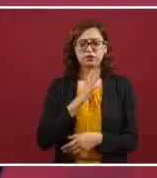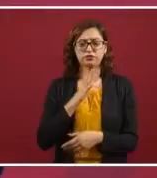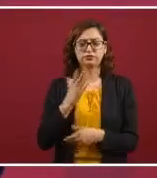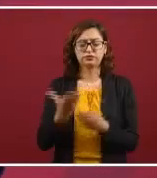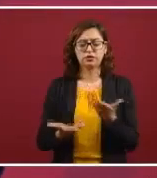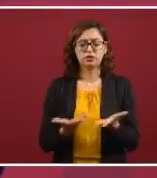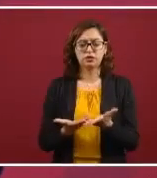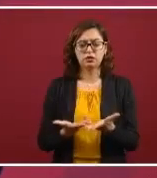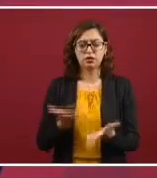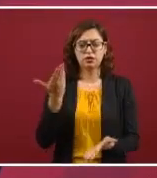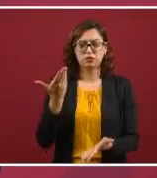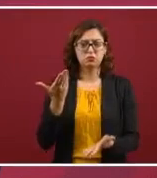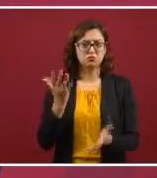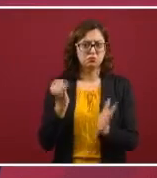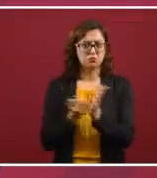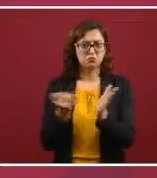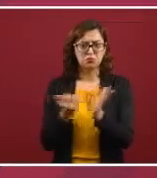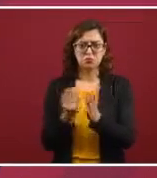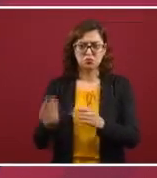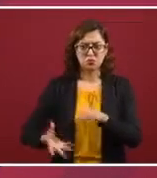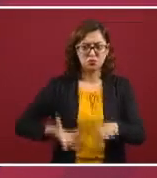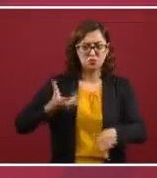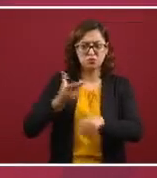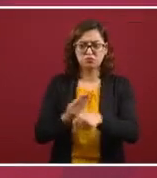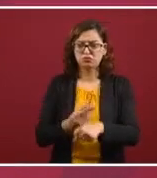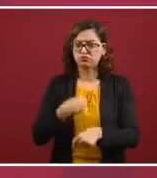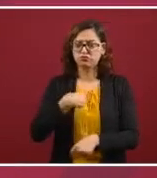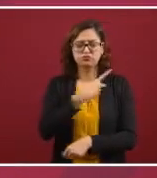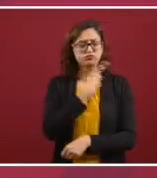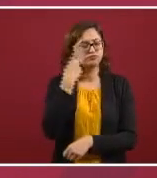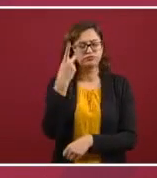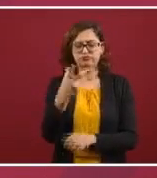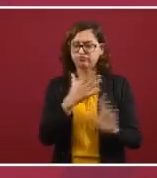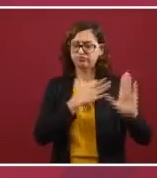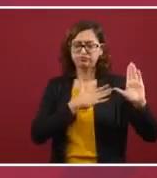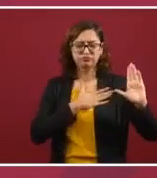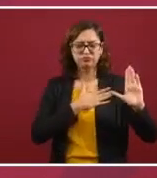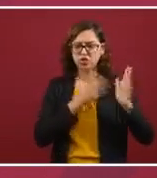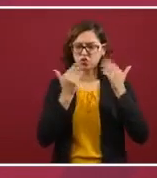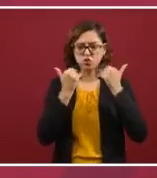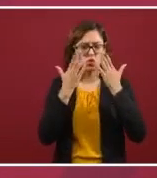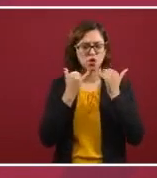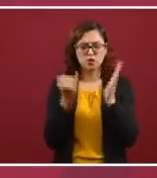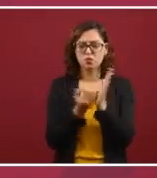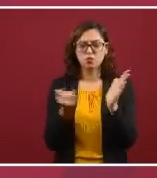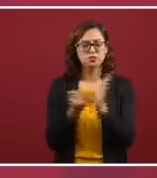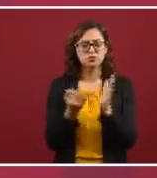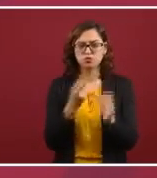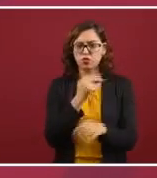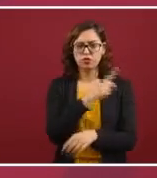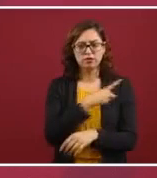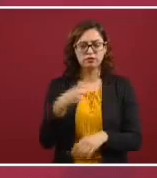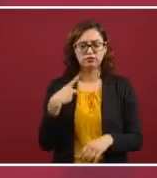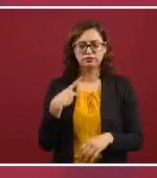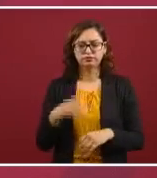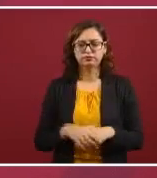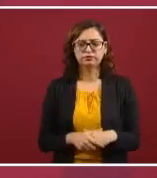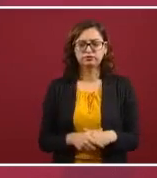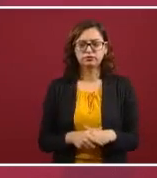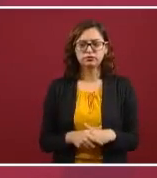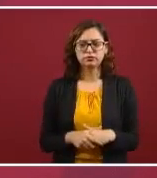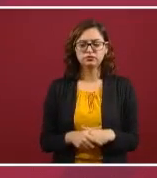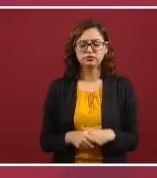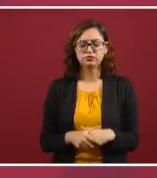aumentos de impuestos y yo dije que teníamos el compromiso de no aumentar los impuestos.